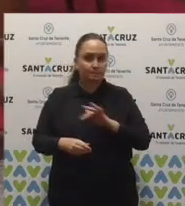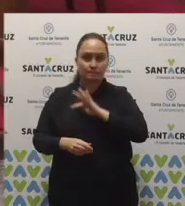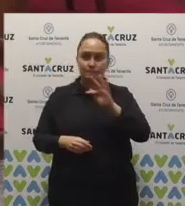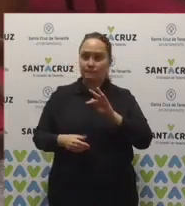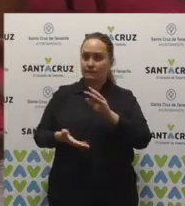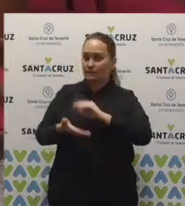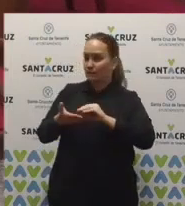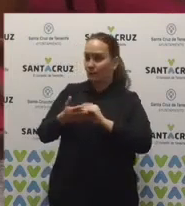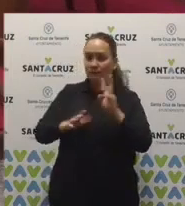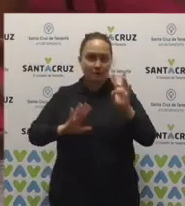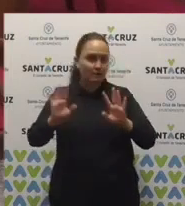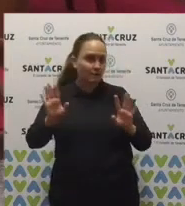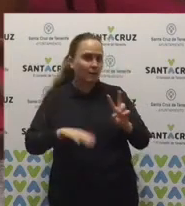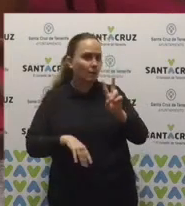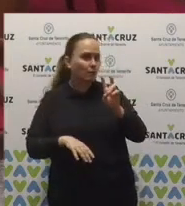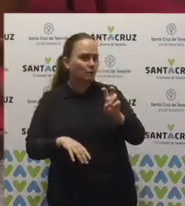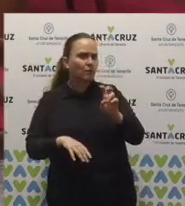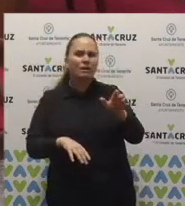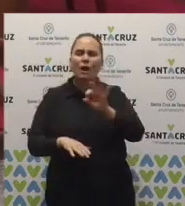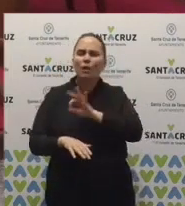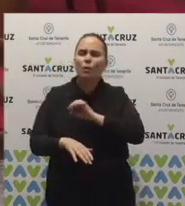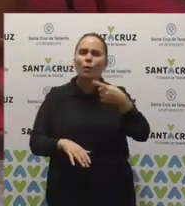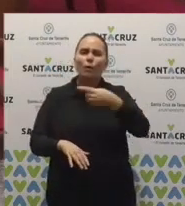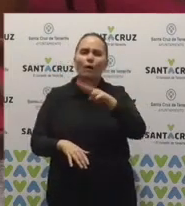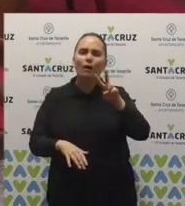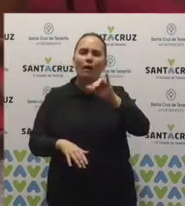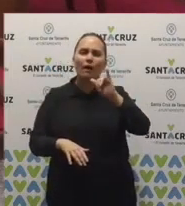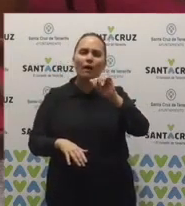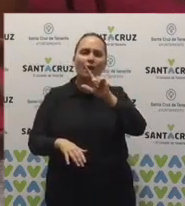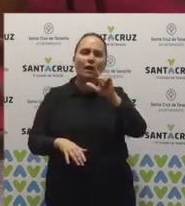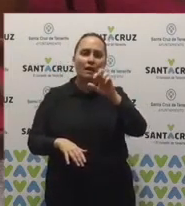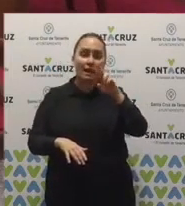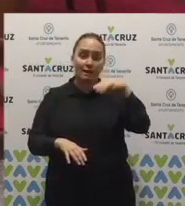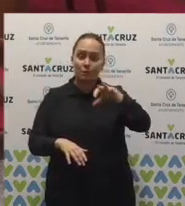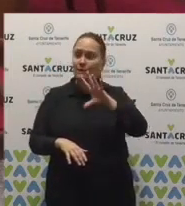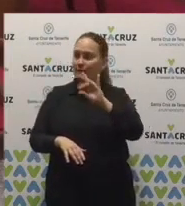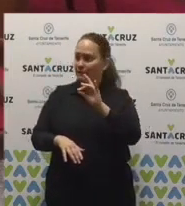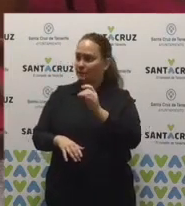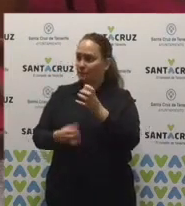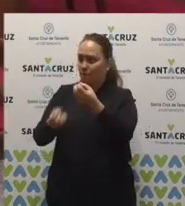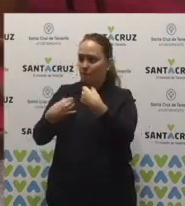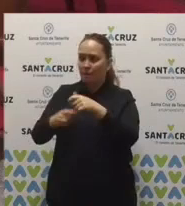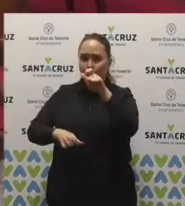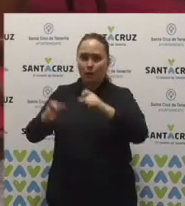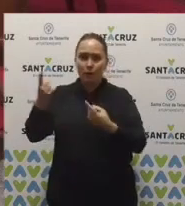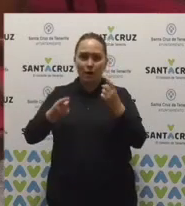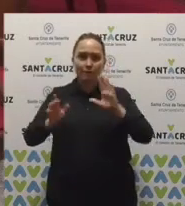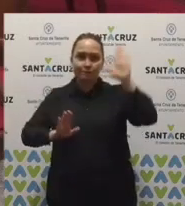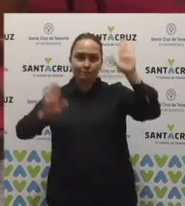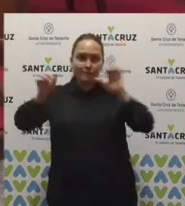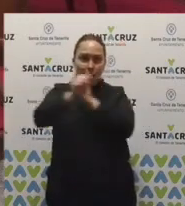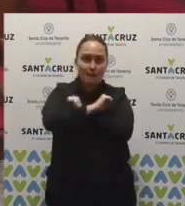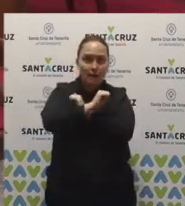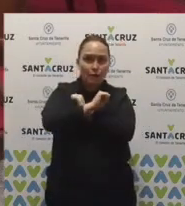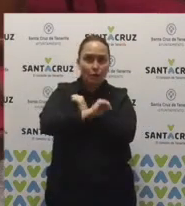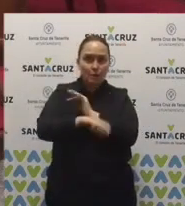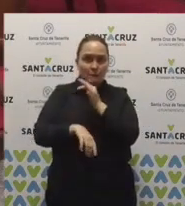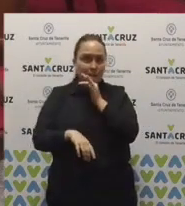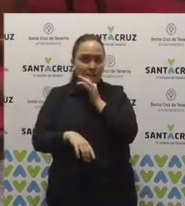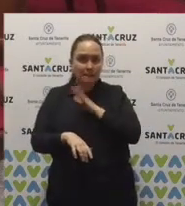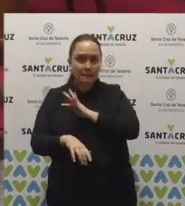según el secretario don guillermo si me informan que hay personas que están pidiendo la palabra y no se les ha dado